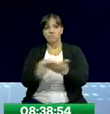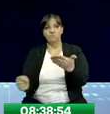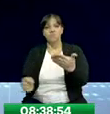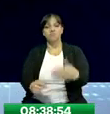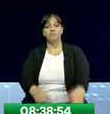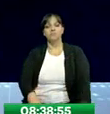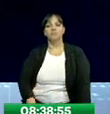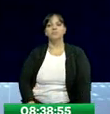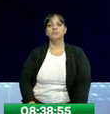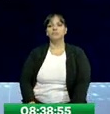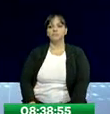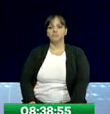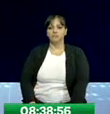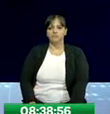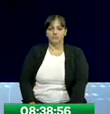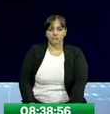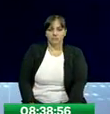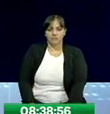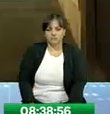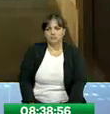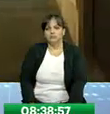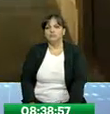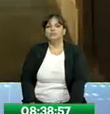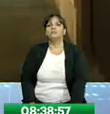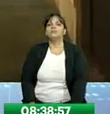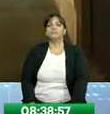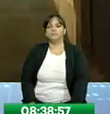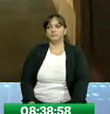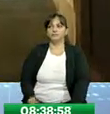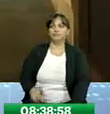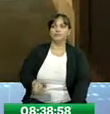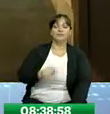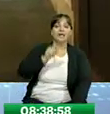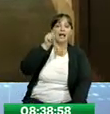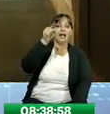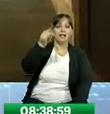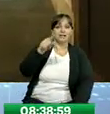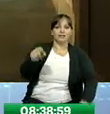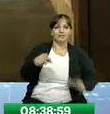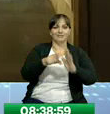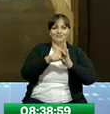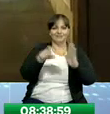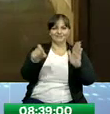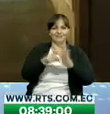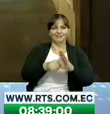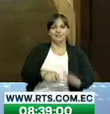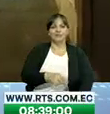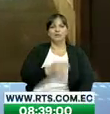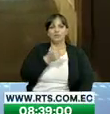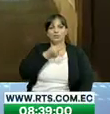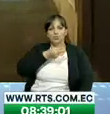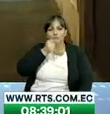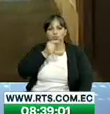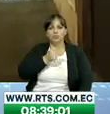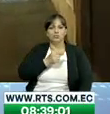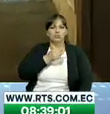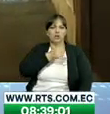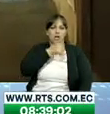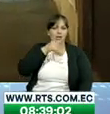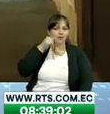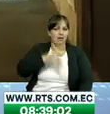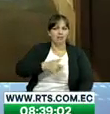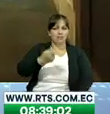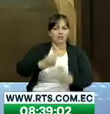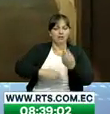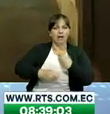avenida francisco de orellana donde hay otro local más adelante que va a realizar otra inspección vamos a conversar con los moradores a más de la queja del parque lo que